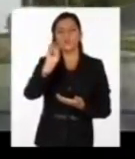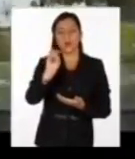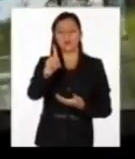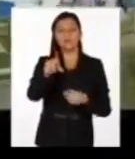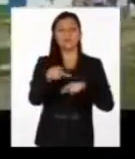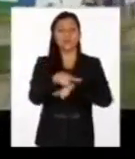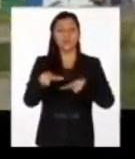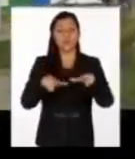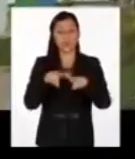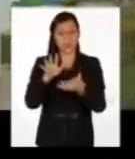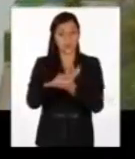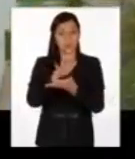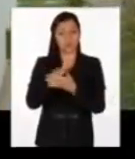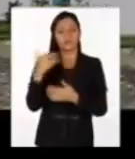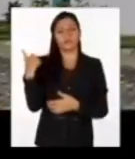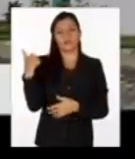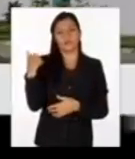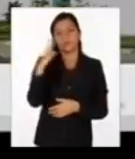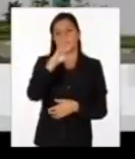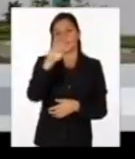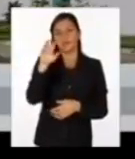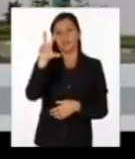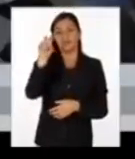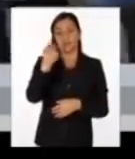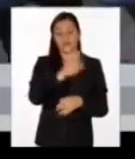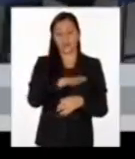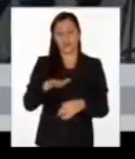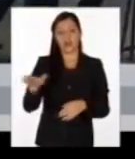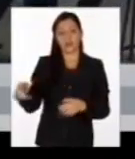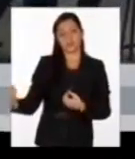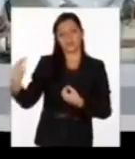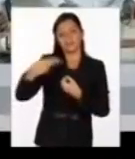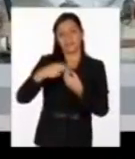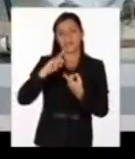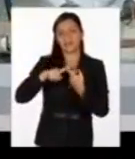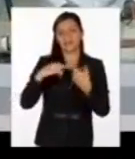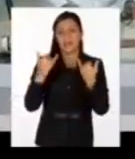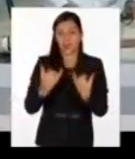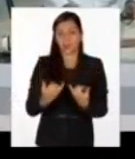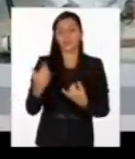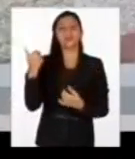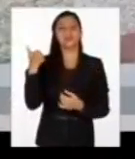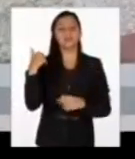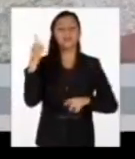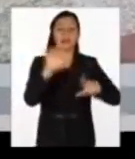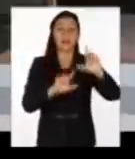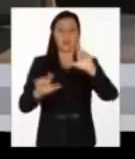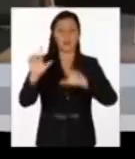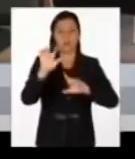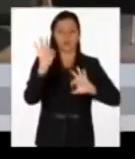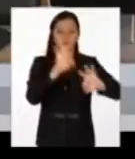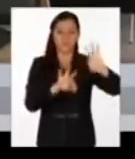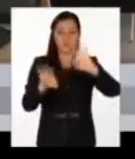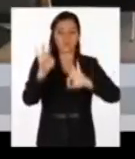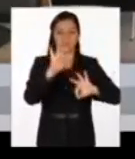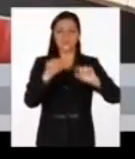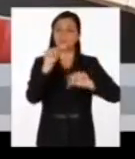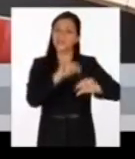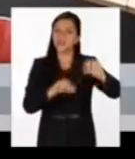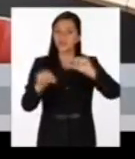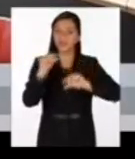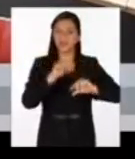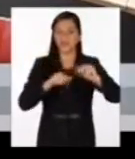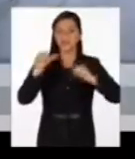dayuma el establecimiento educativo tiene 430 alumnos que asisten al momento y cuenta con laboratorios de física